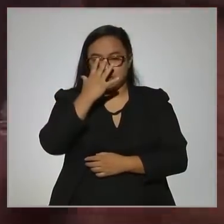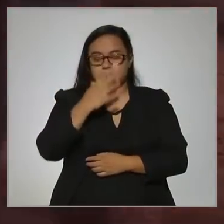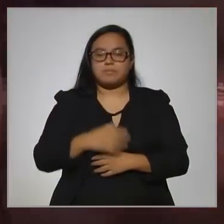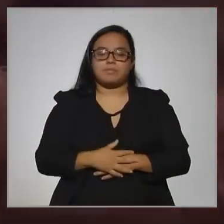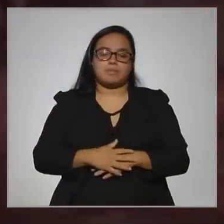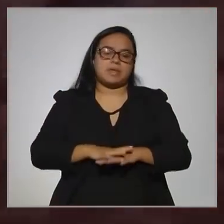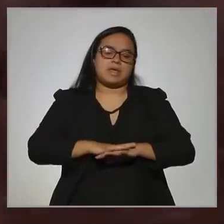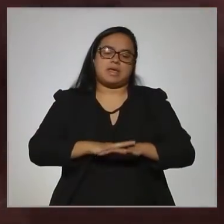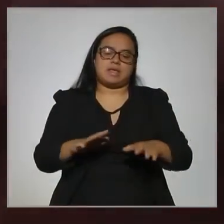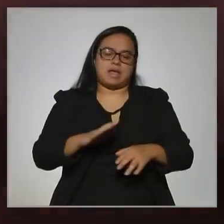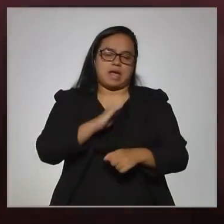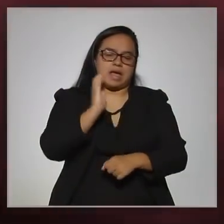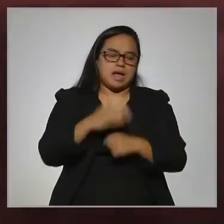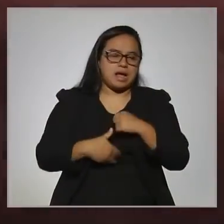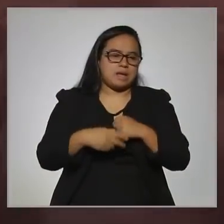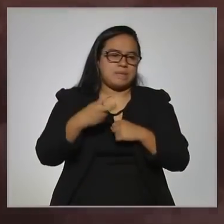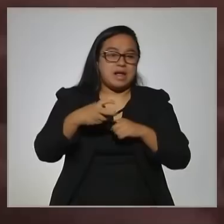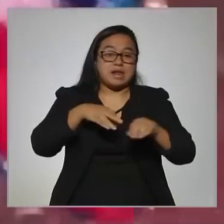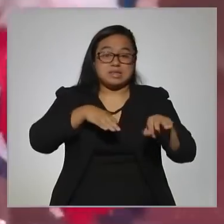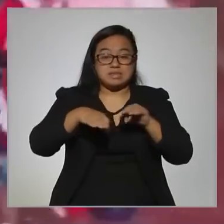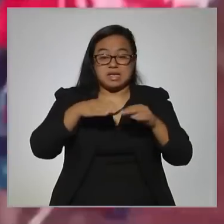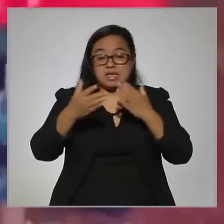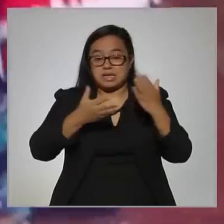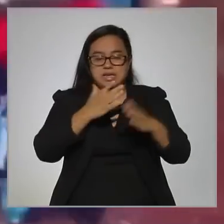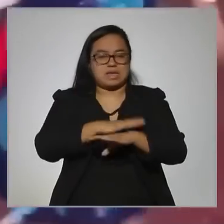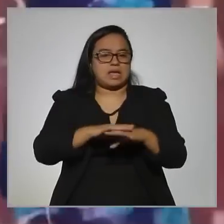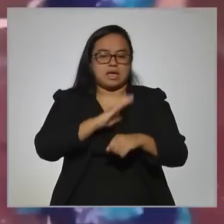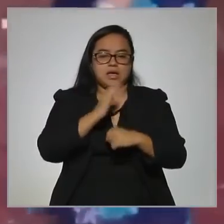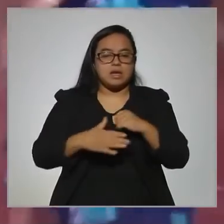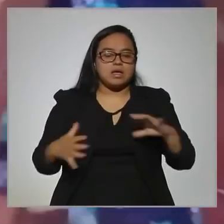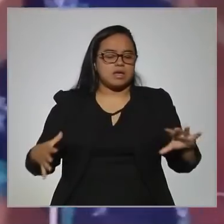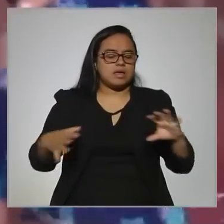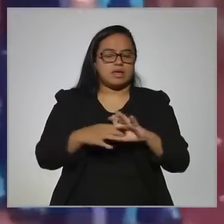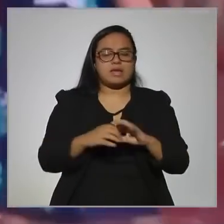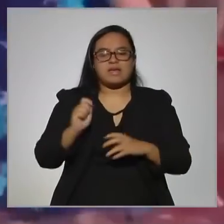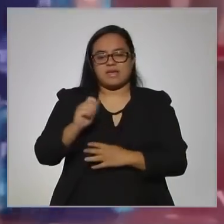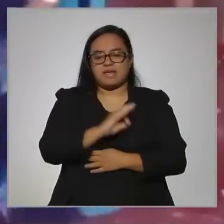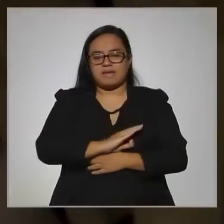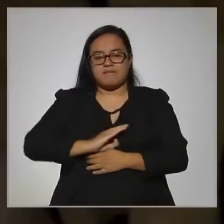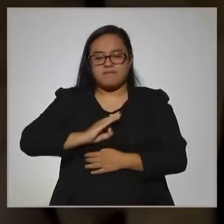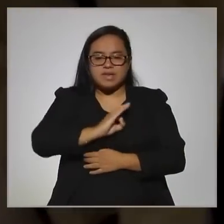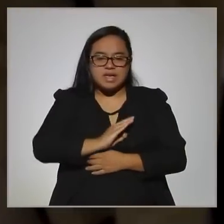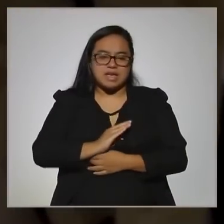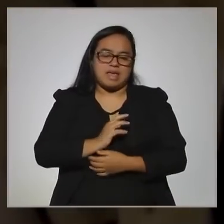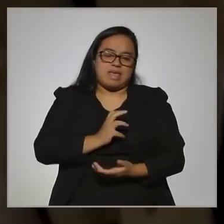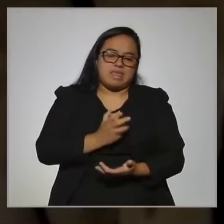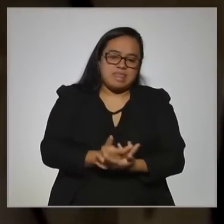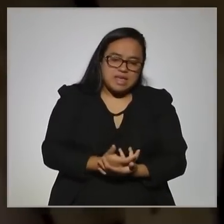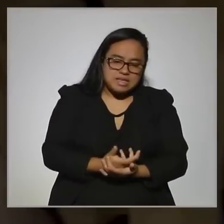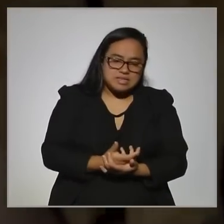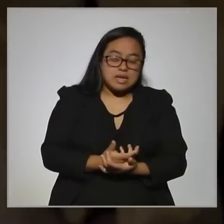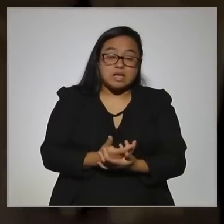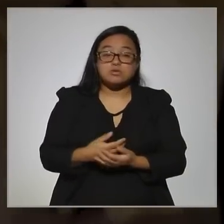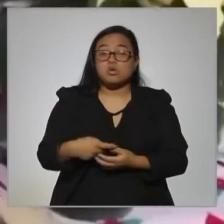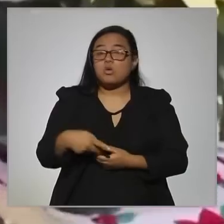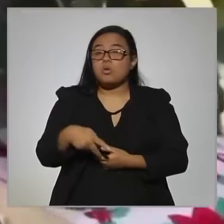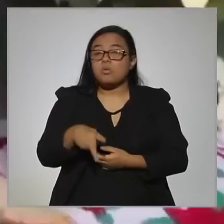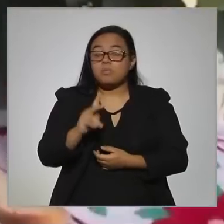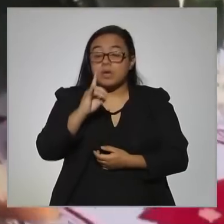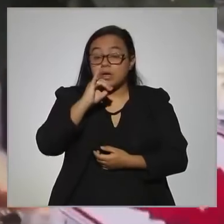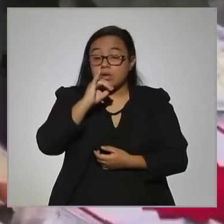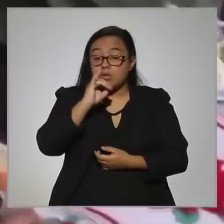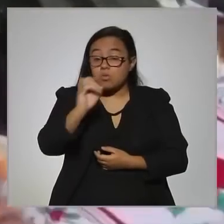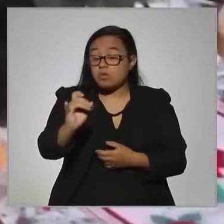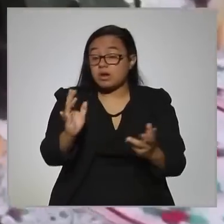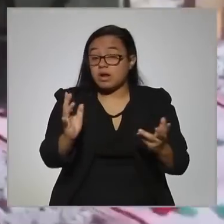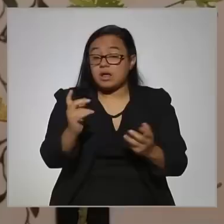se terminan las épocas de trabajo, de estudio y que se asocian con felicidad, con descanso, pero curiosamente